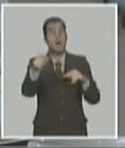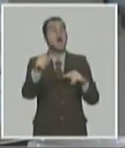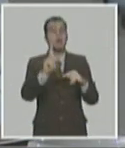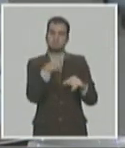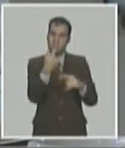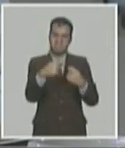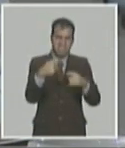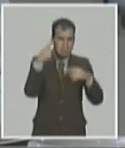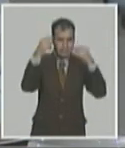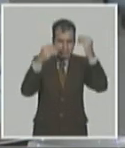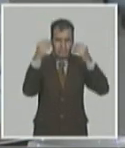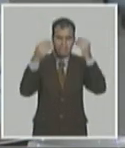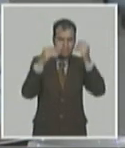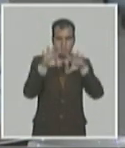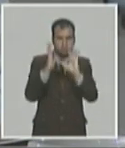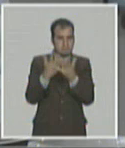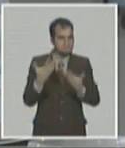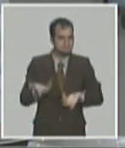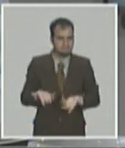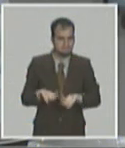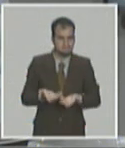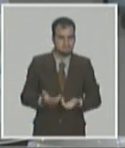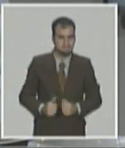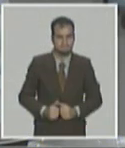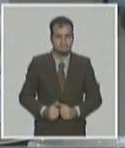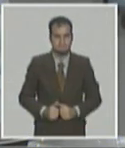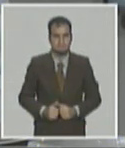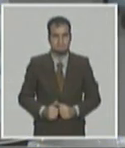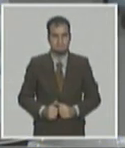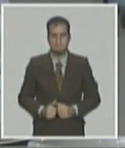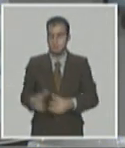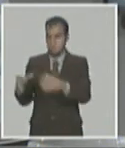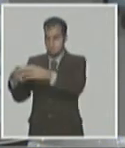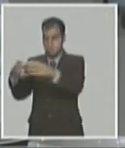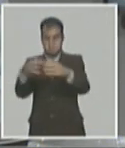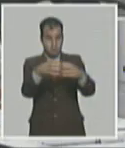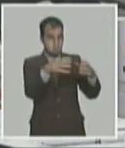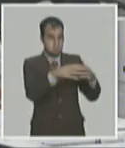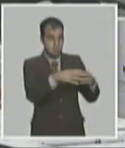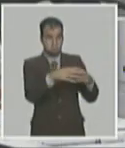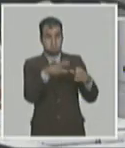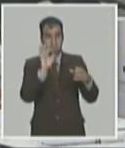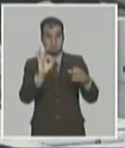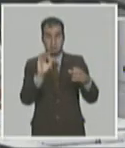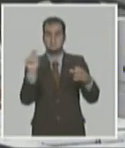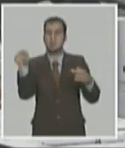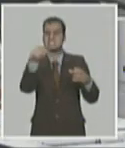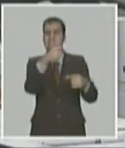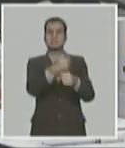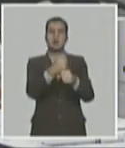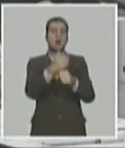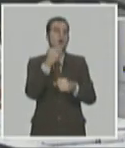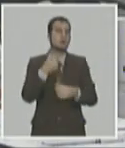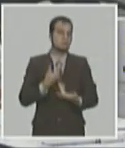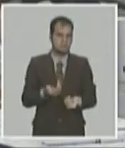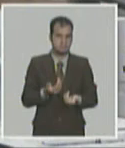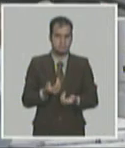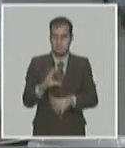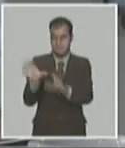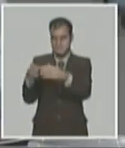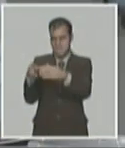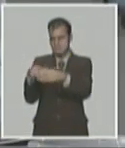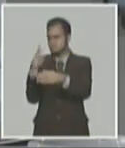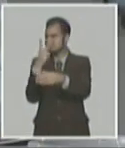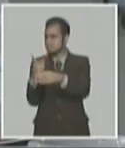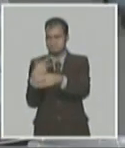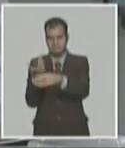analizando las comisiones de trabajo del Comité Central. Una comisión para atender todo lo relacionado